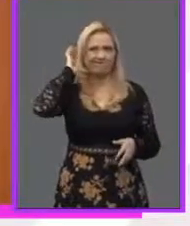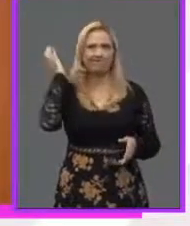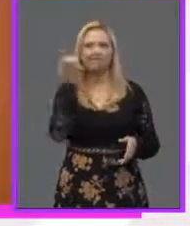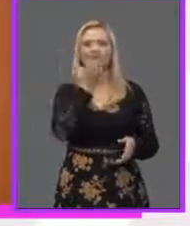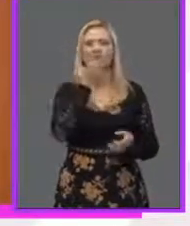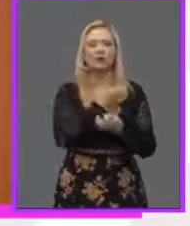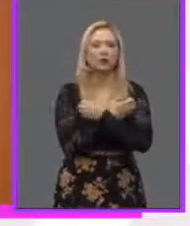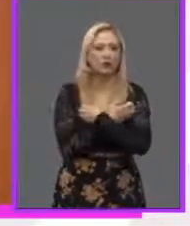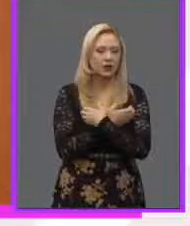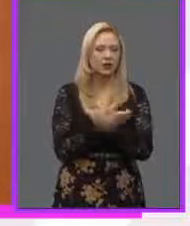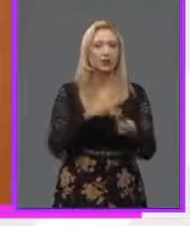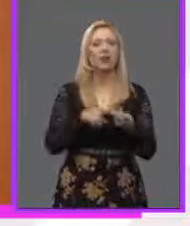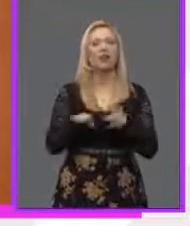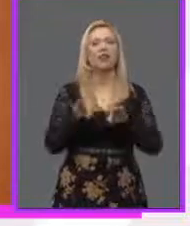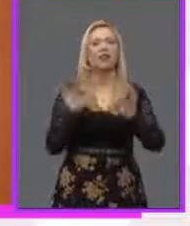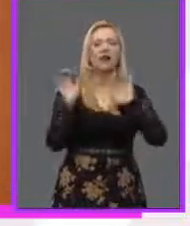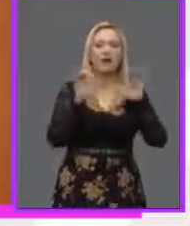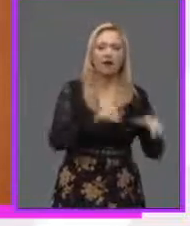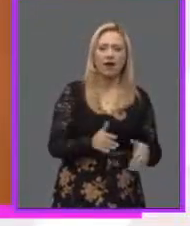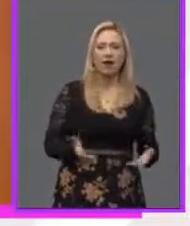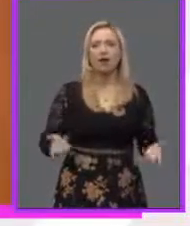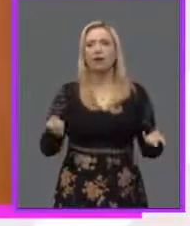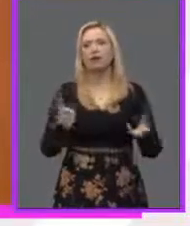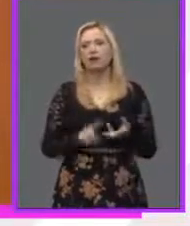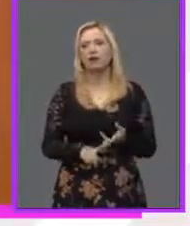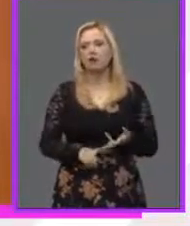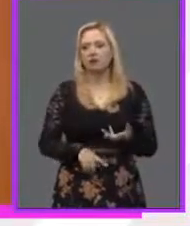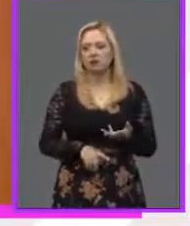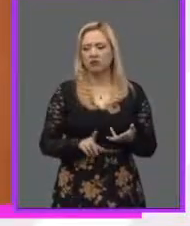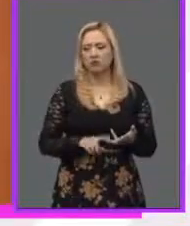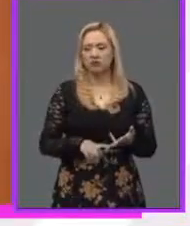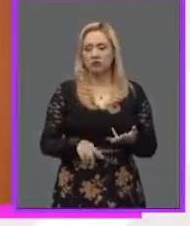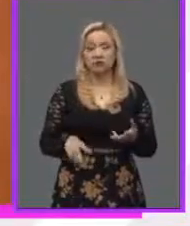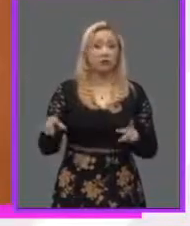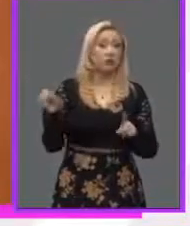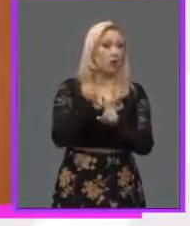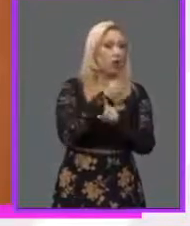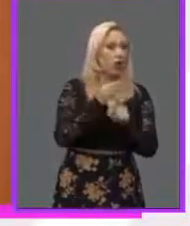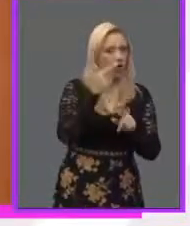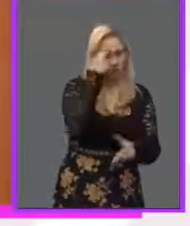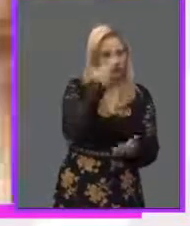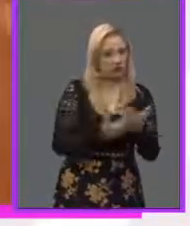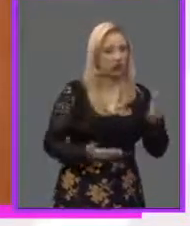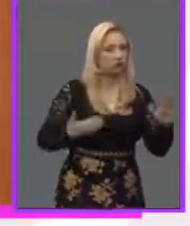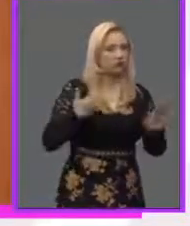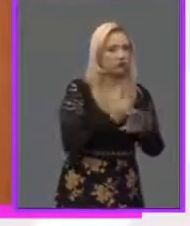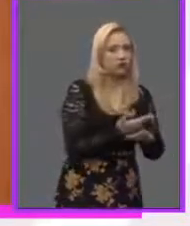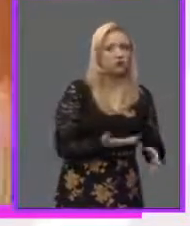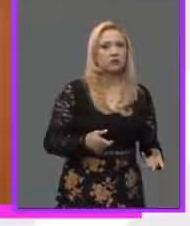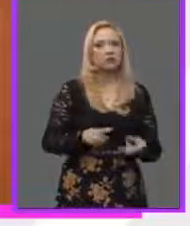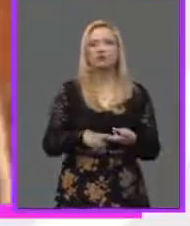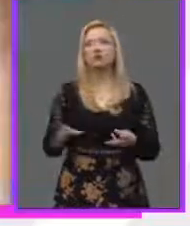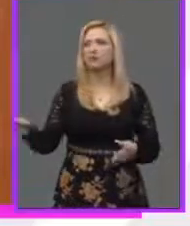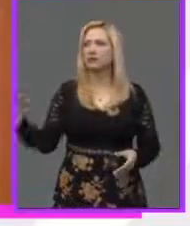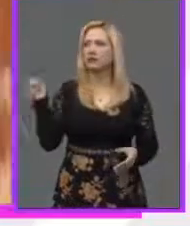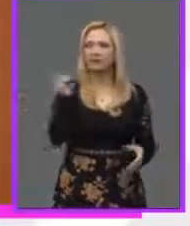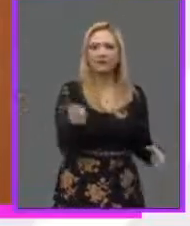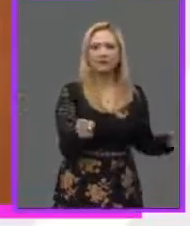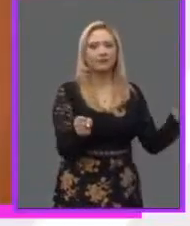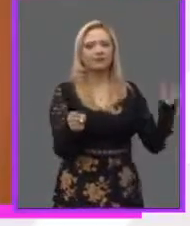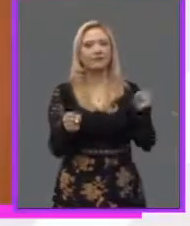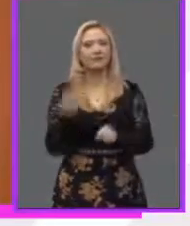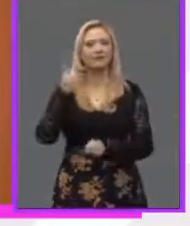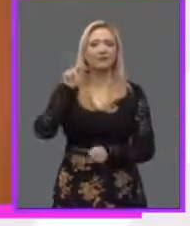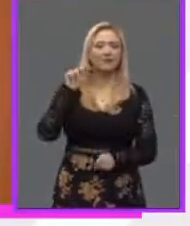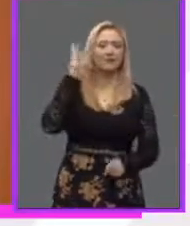con el acceso a la educación, con el acceso a un empleo digno, por supuesto, temas relacionados con las violencias, con la representación en medios